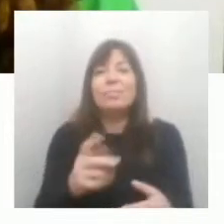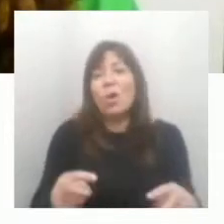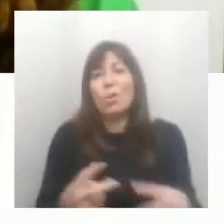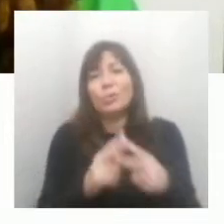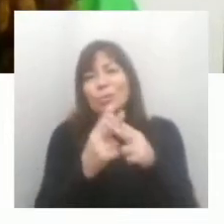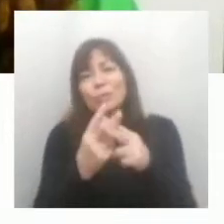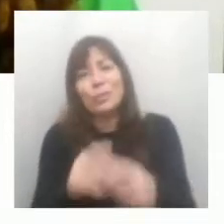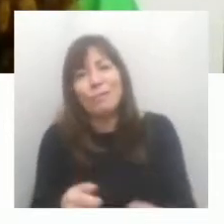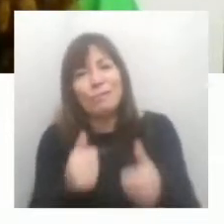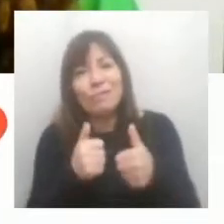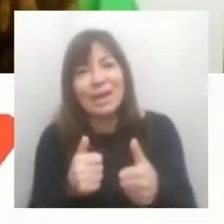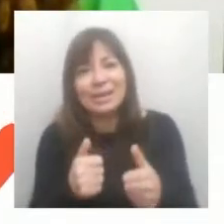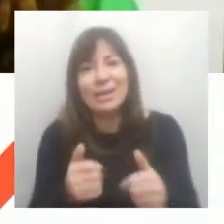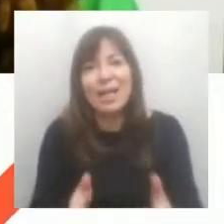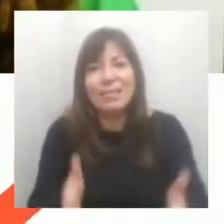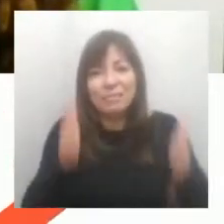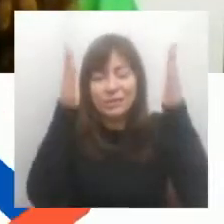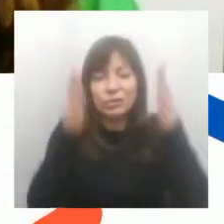museo interactivo.